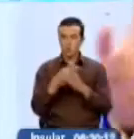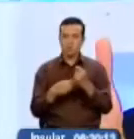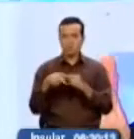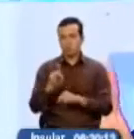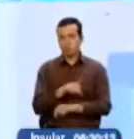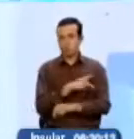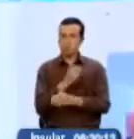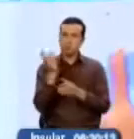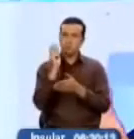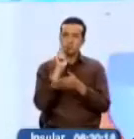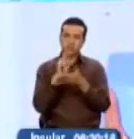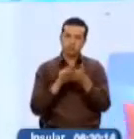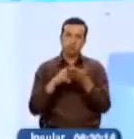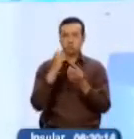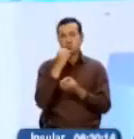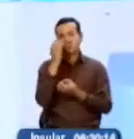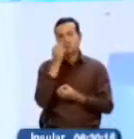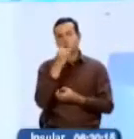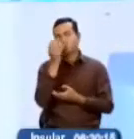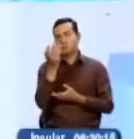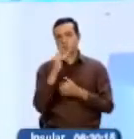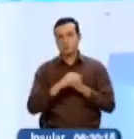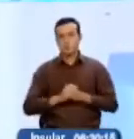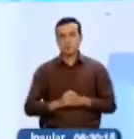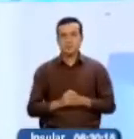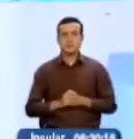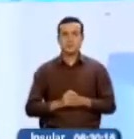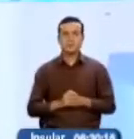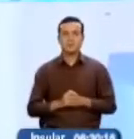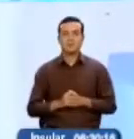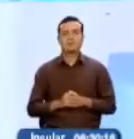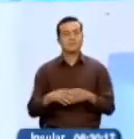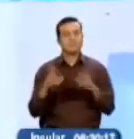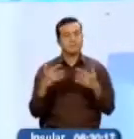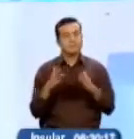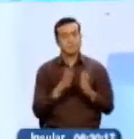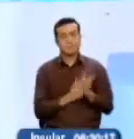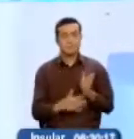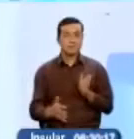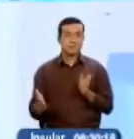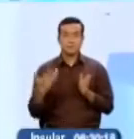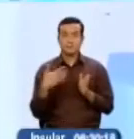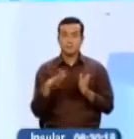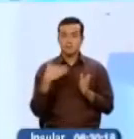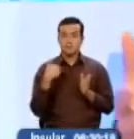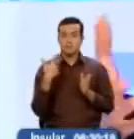poetas haciendo un recital y en fin tenemos